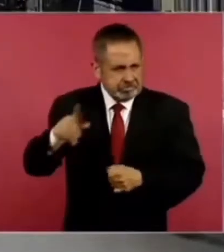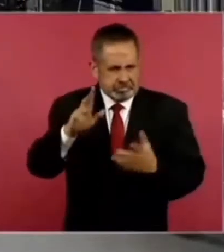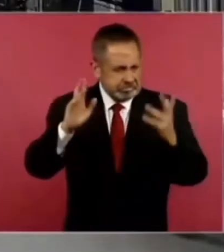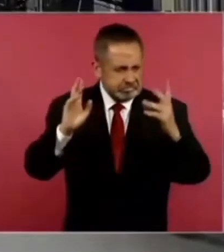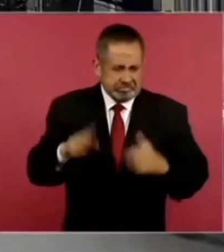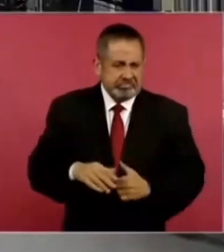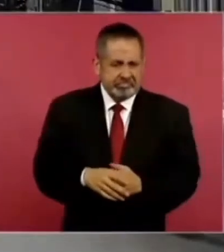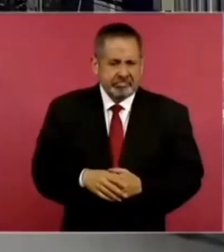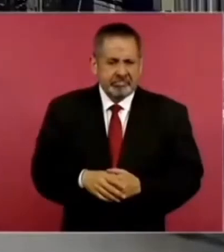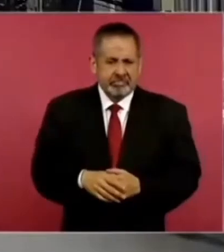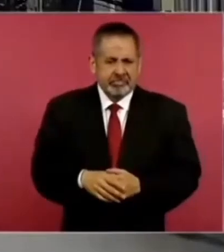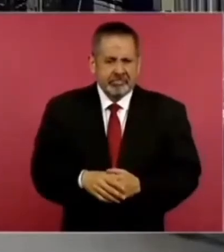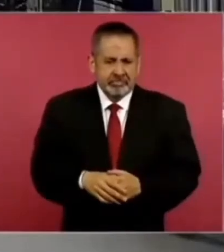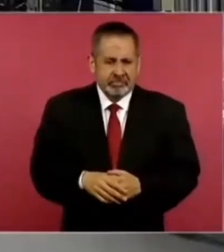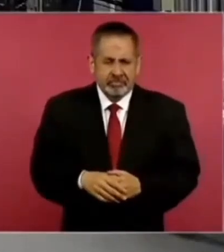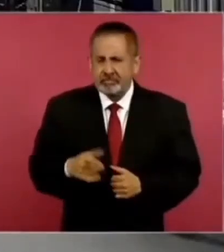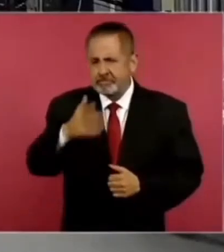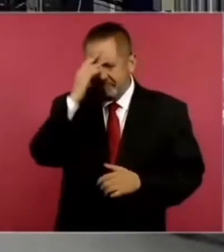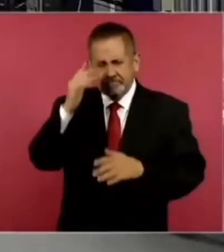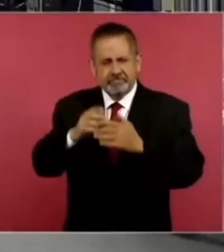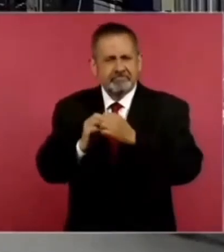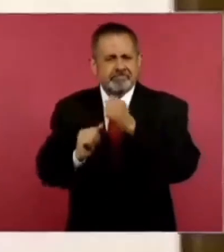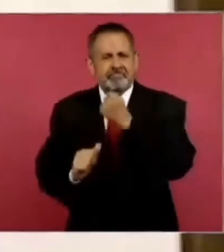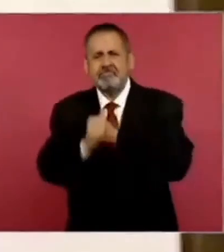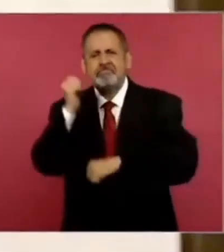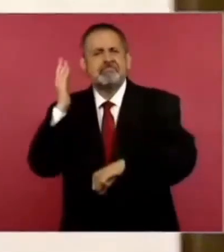ni tirar penaltis